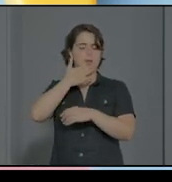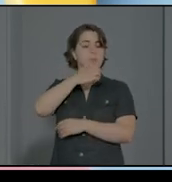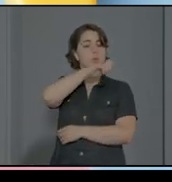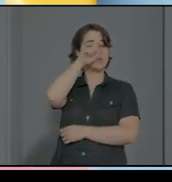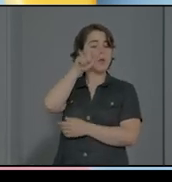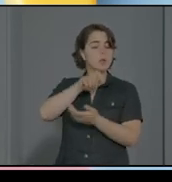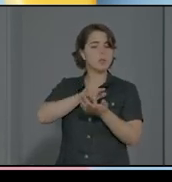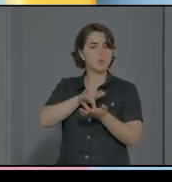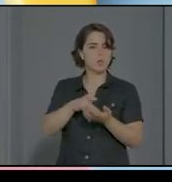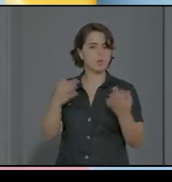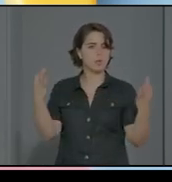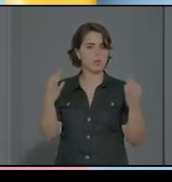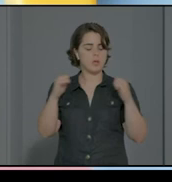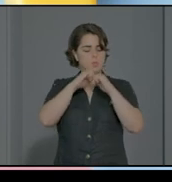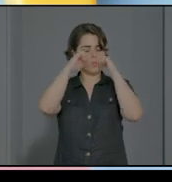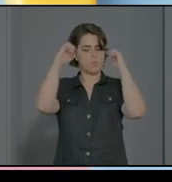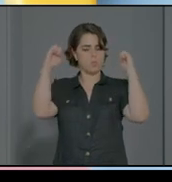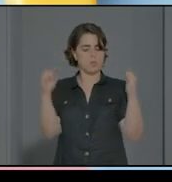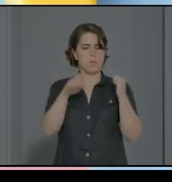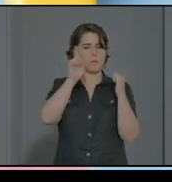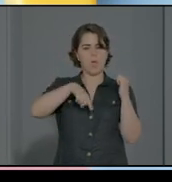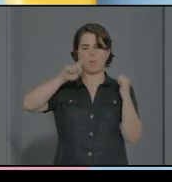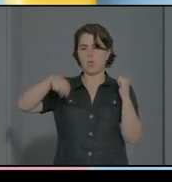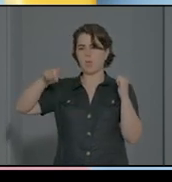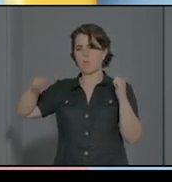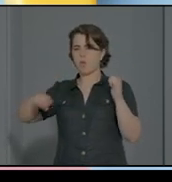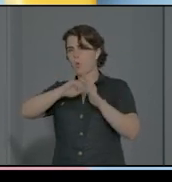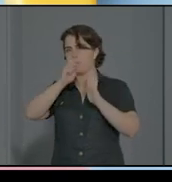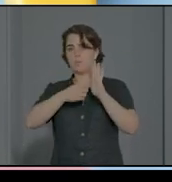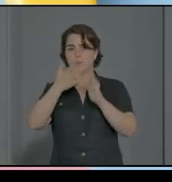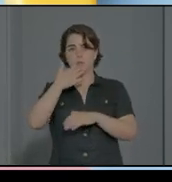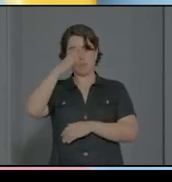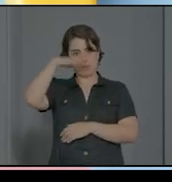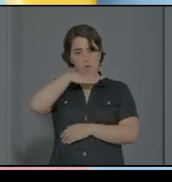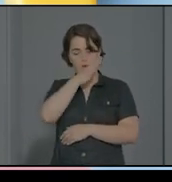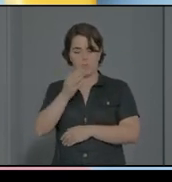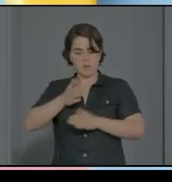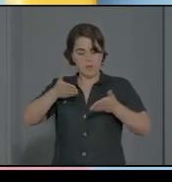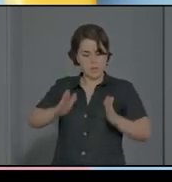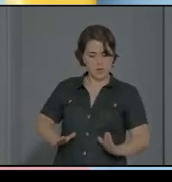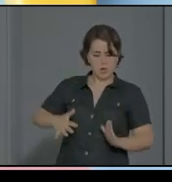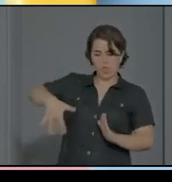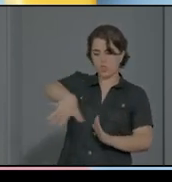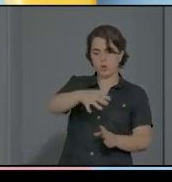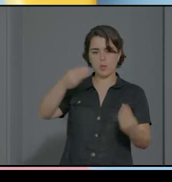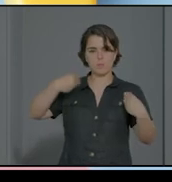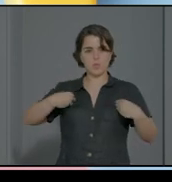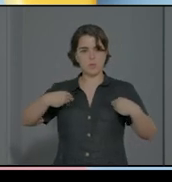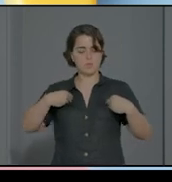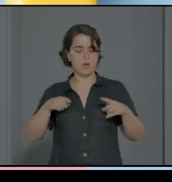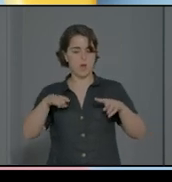un confinamiento durante meses enteros cuando madre, padre e hijos estaban en el mismo espacio con una frecuencia nunca